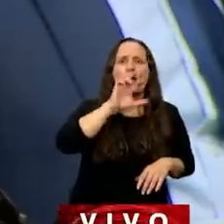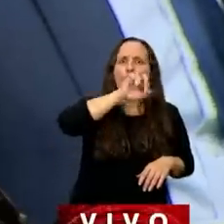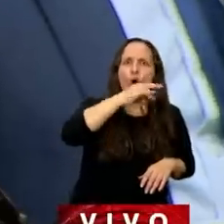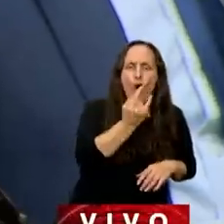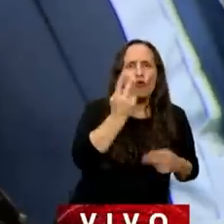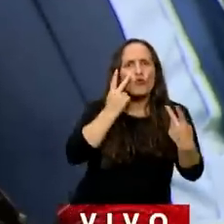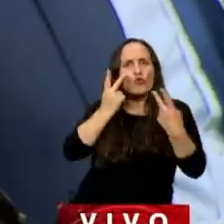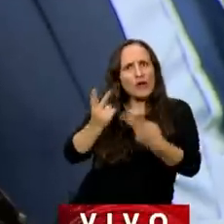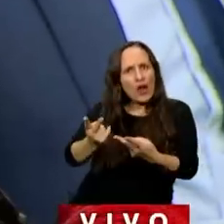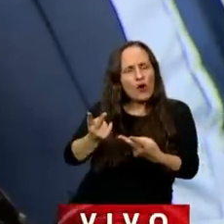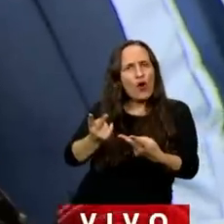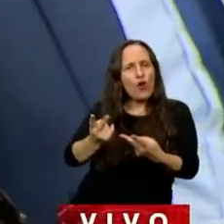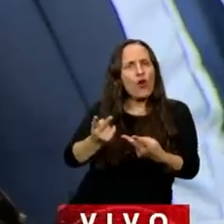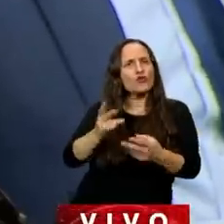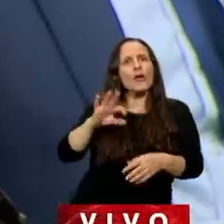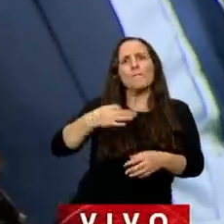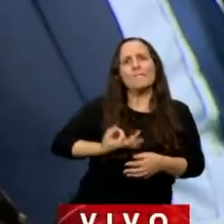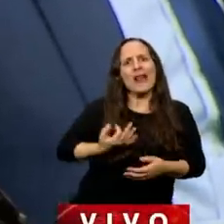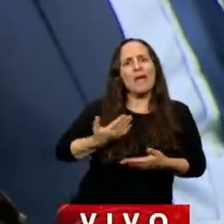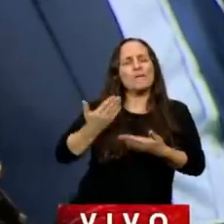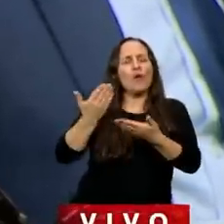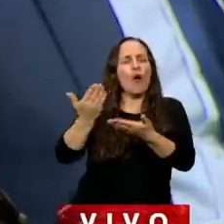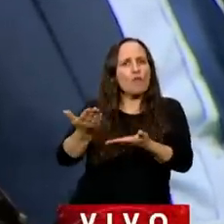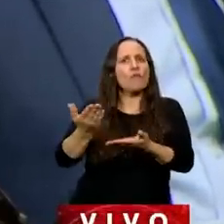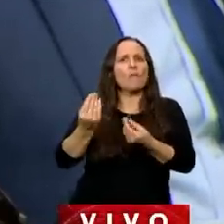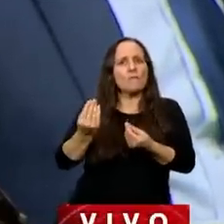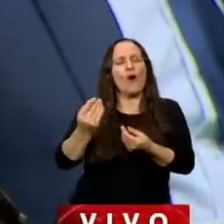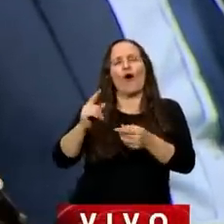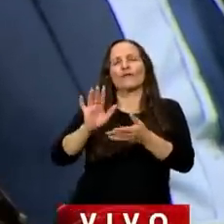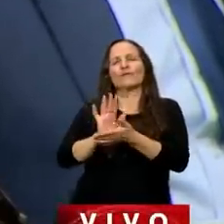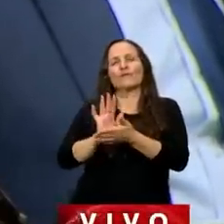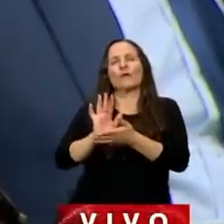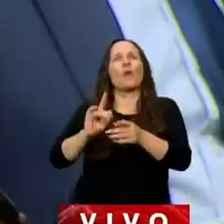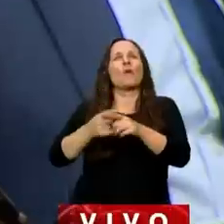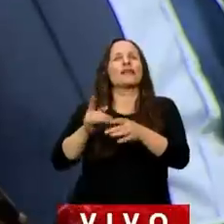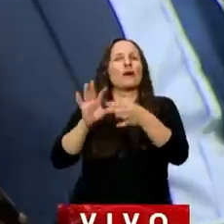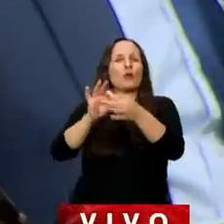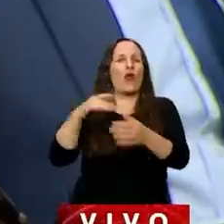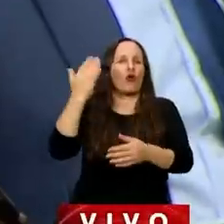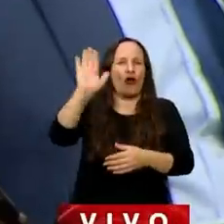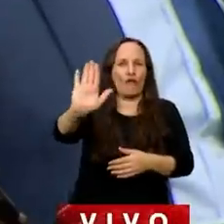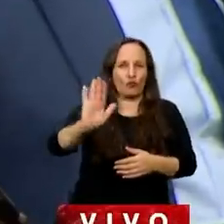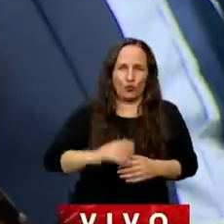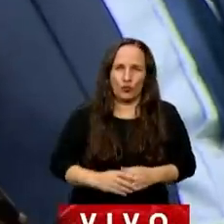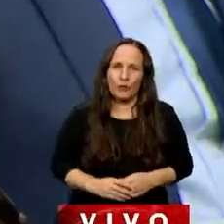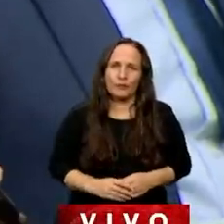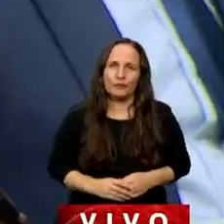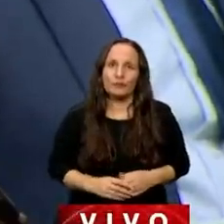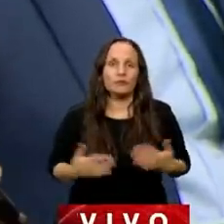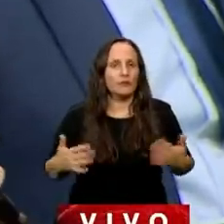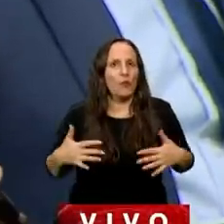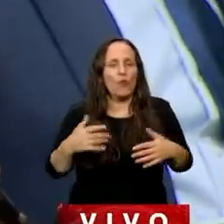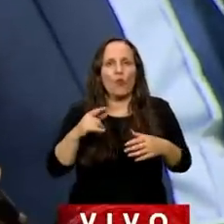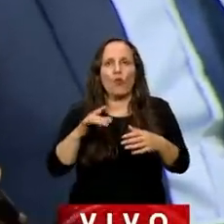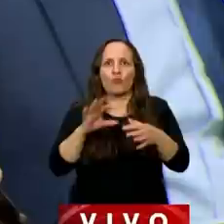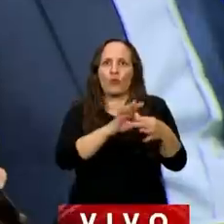Unidas, que le dieron premiación, premio plata a la política futura. Tiene vinculaciones muy importantes con la política